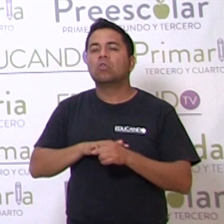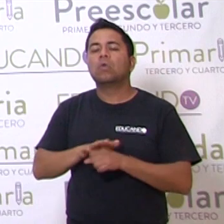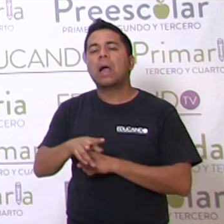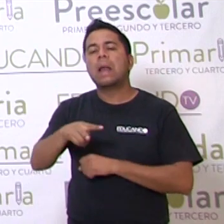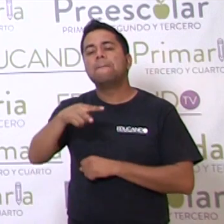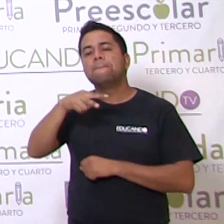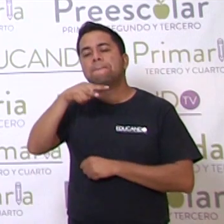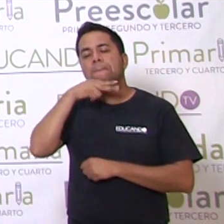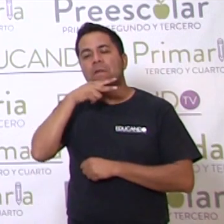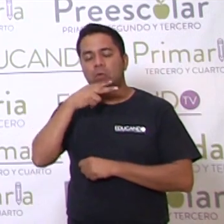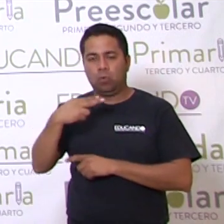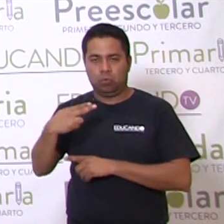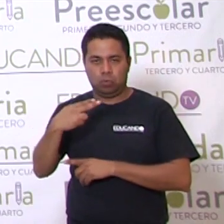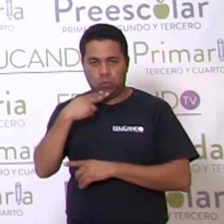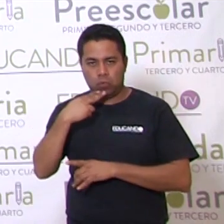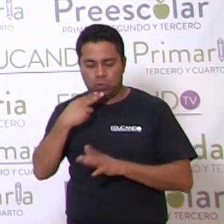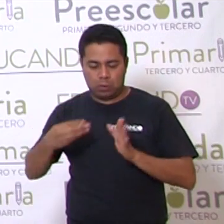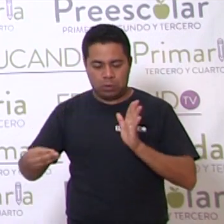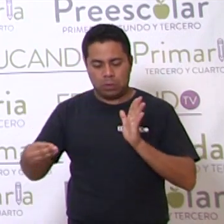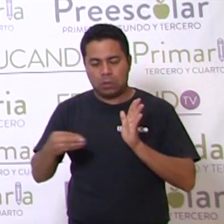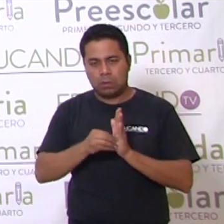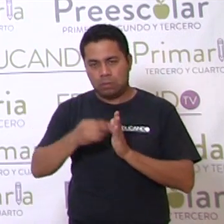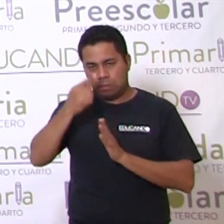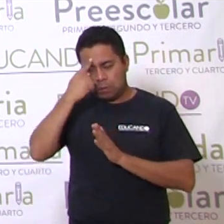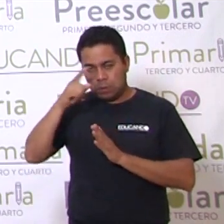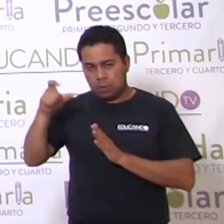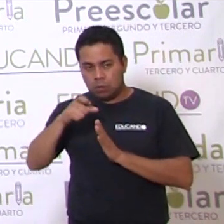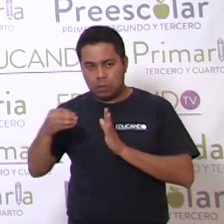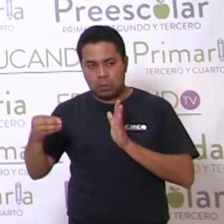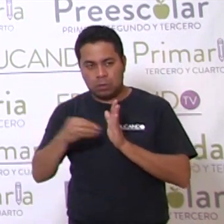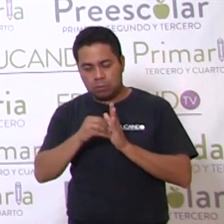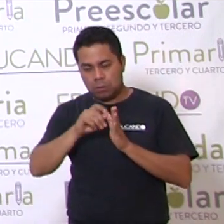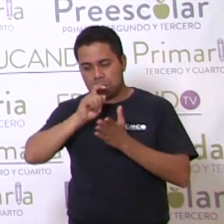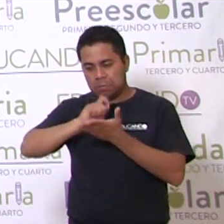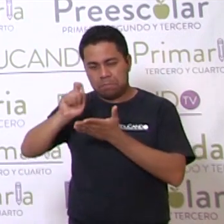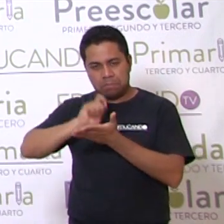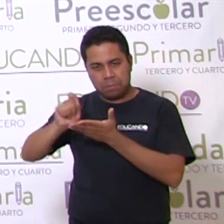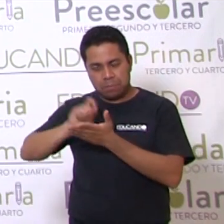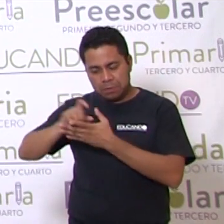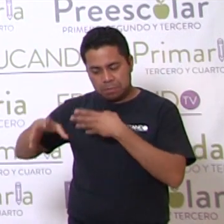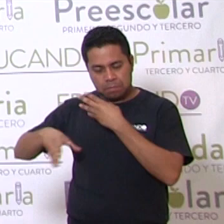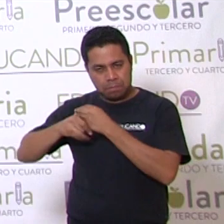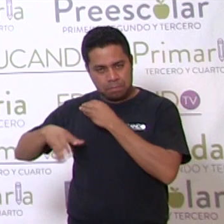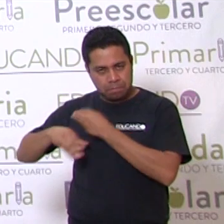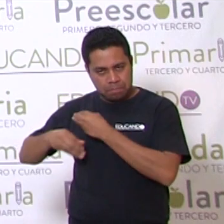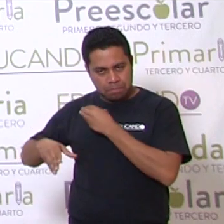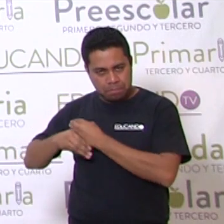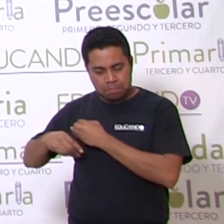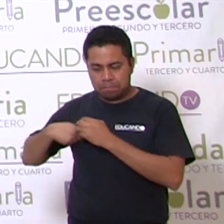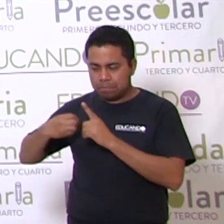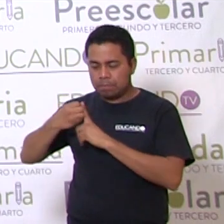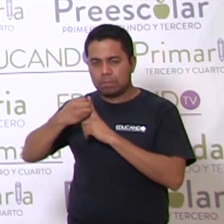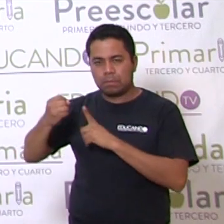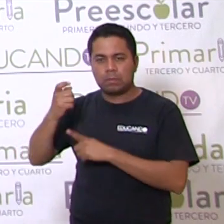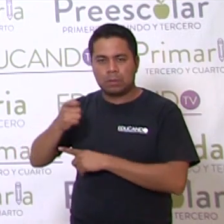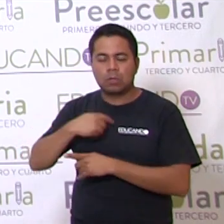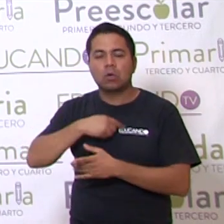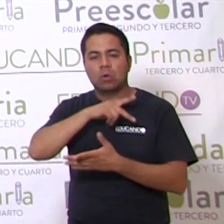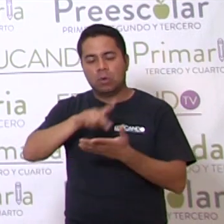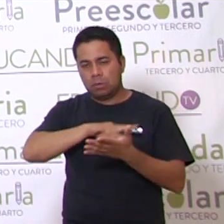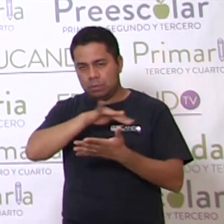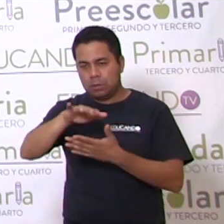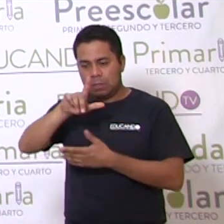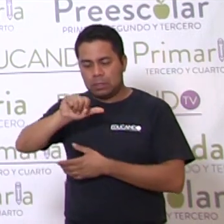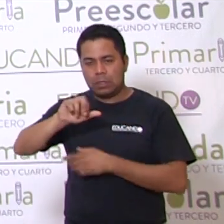verbo vamos a utilizar al momento de poder rellenar o complementar nuestra oración? Vuelvo a leer.